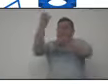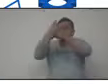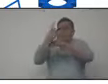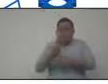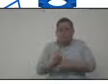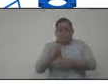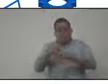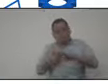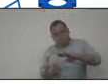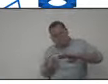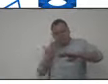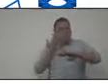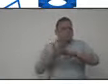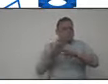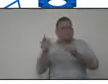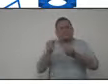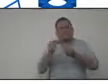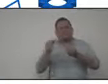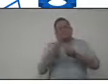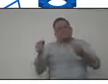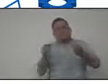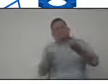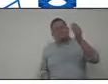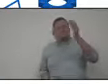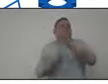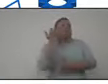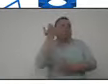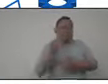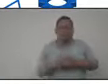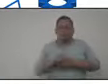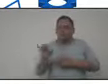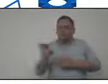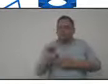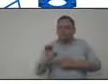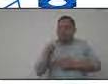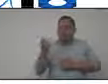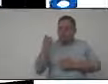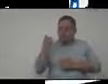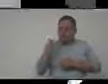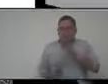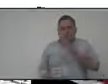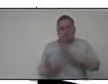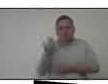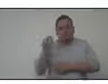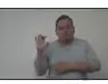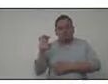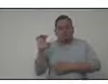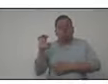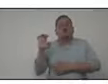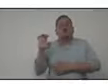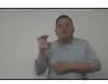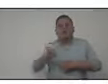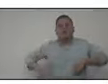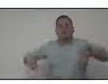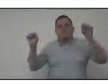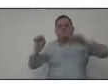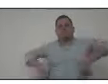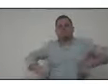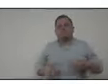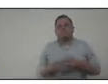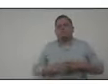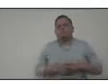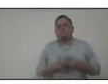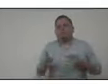de rediseño institucional, y este año en enero pudimos empezar con